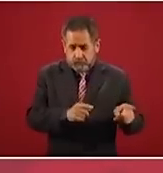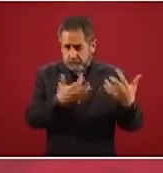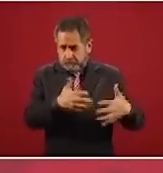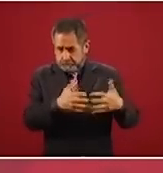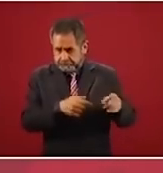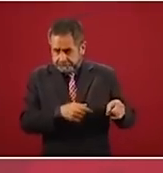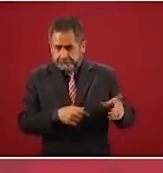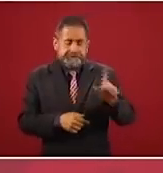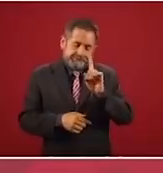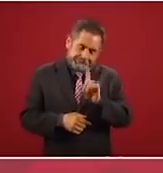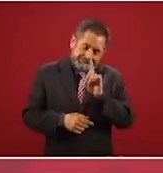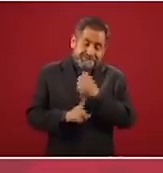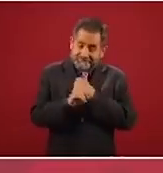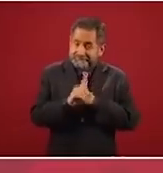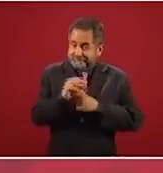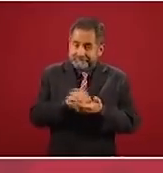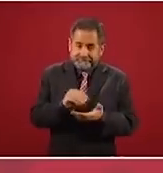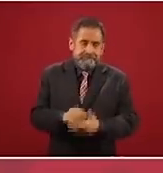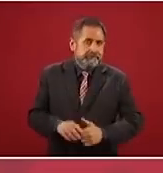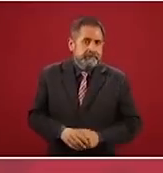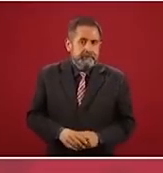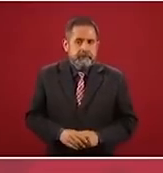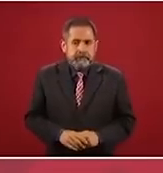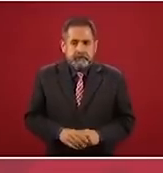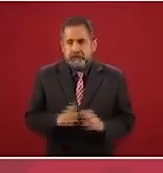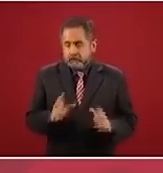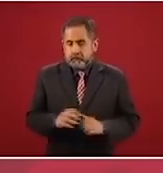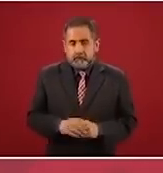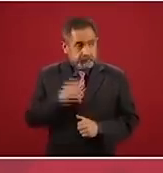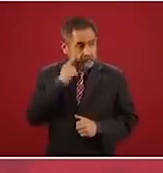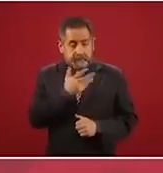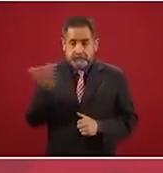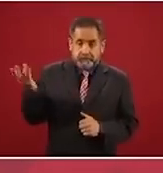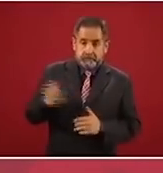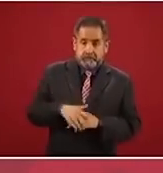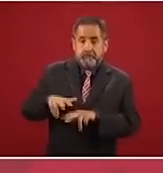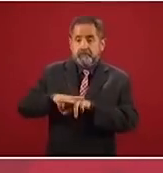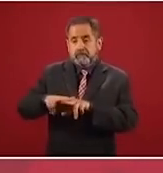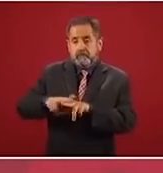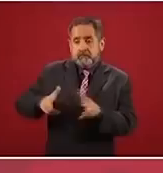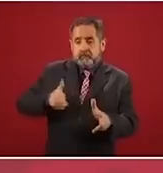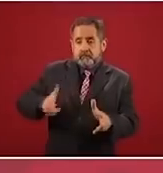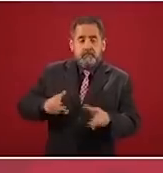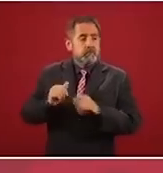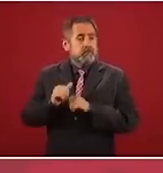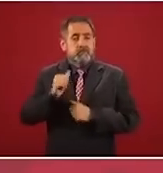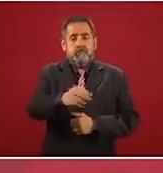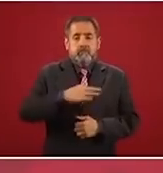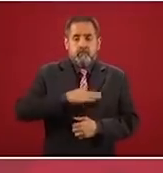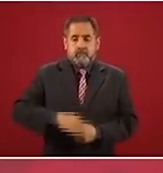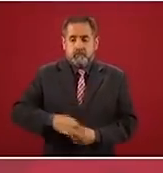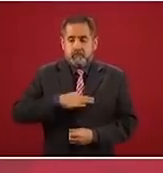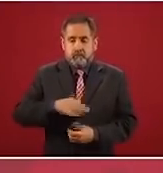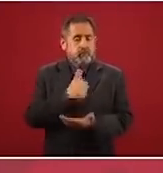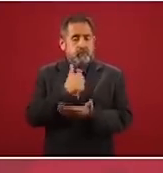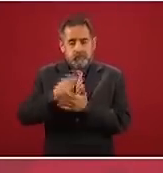Ese es un problema. Nada más miren el tren Toluca, Ciudad de México.